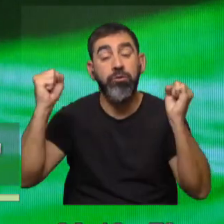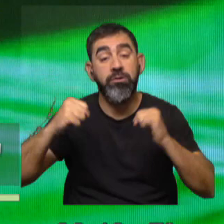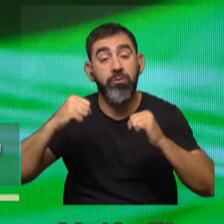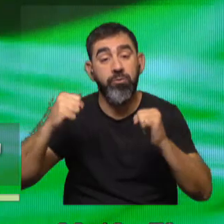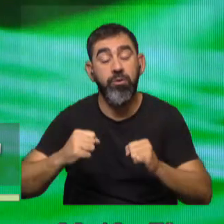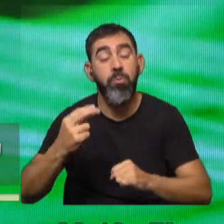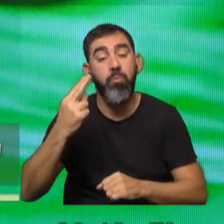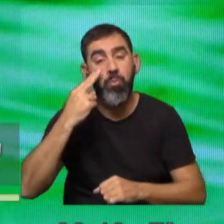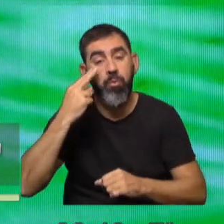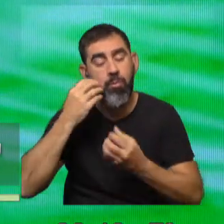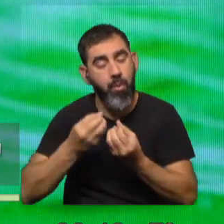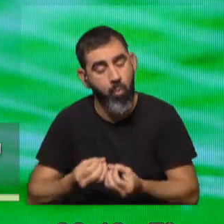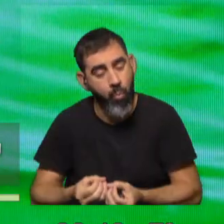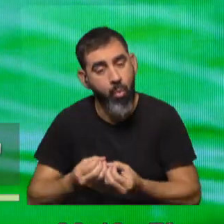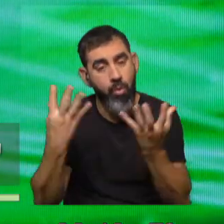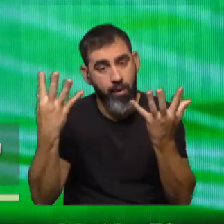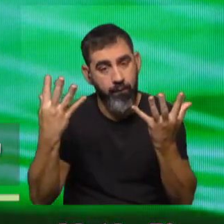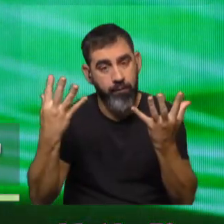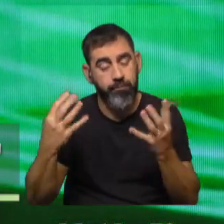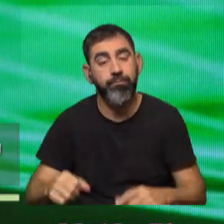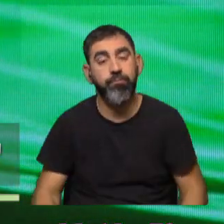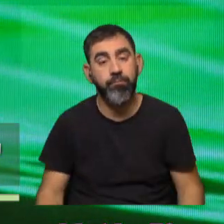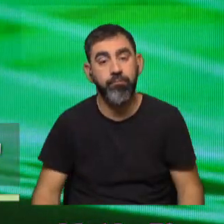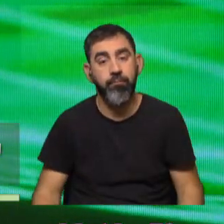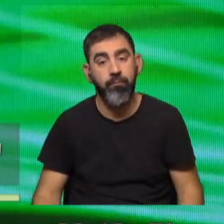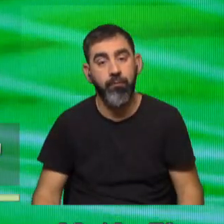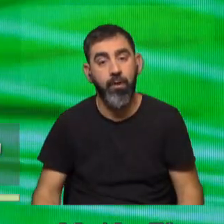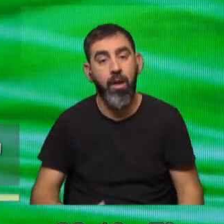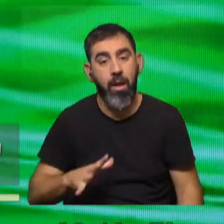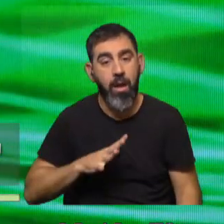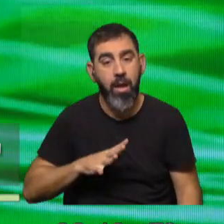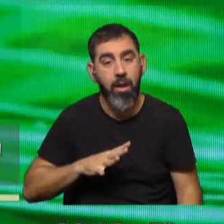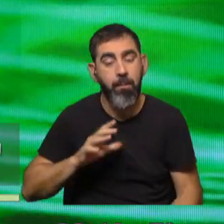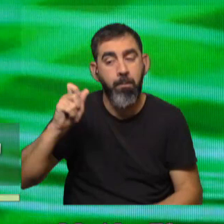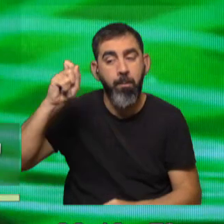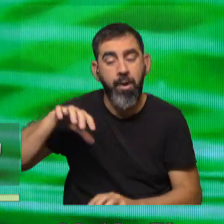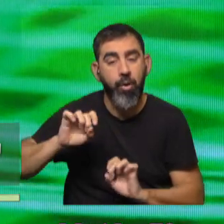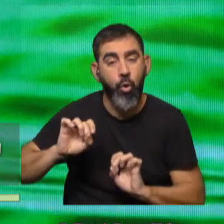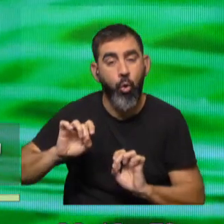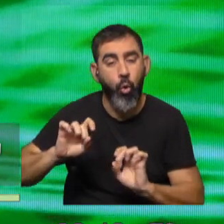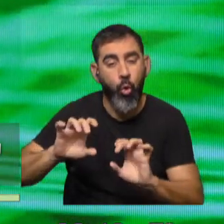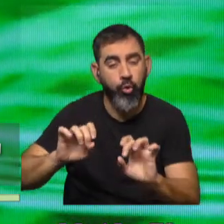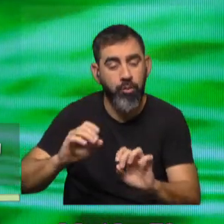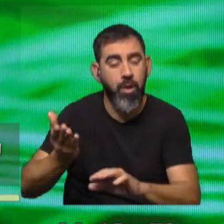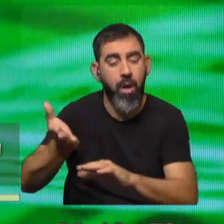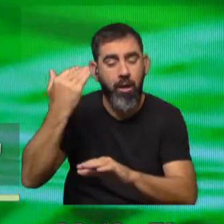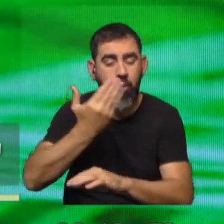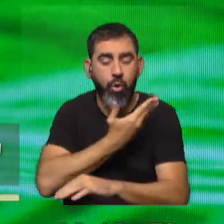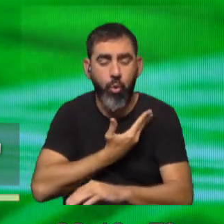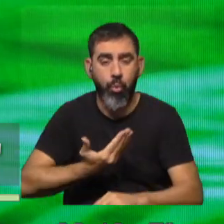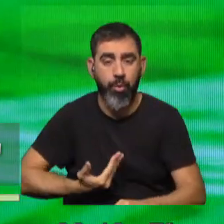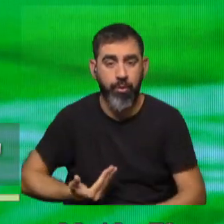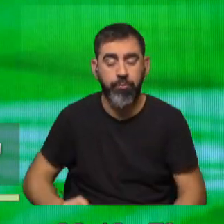presenta problema muy graves ha habido intentos de hacer planes de contaminación ya desde hace varias administraciones